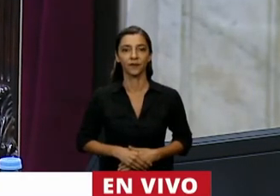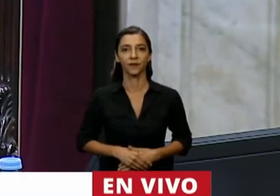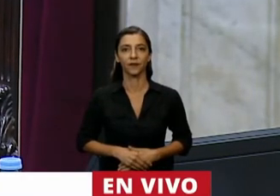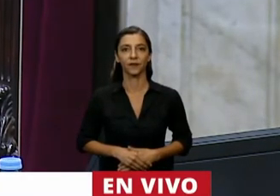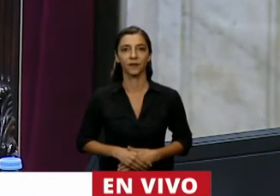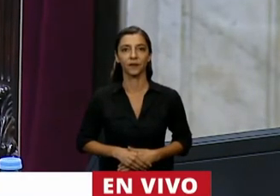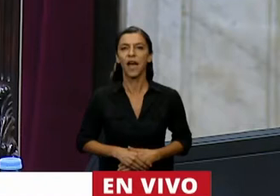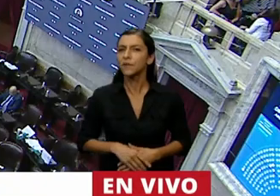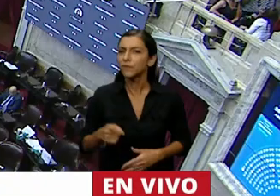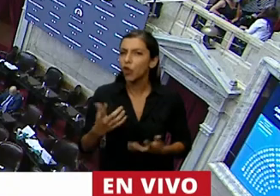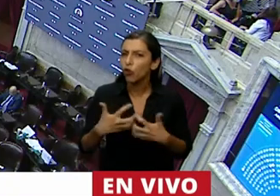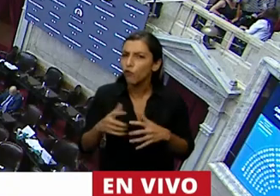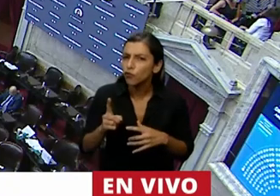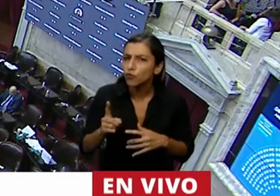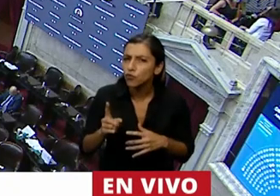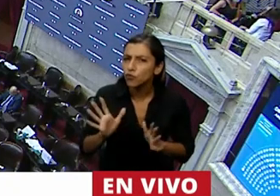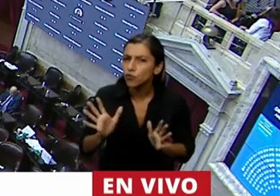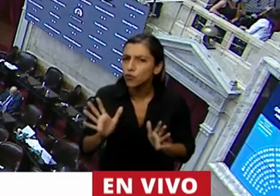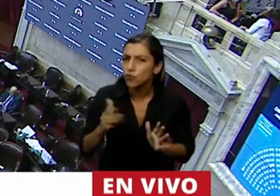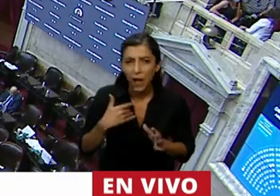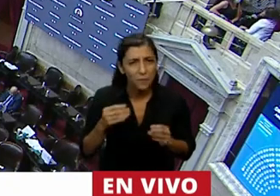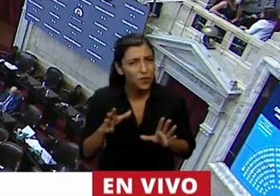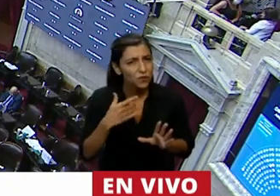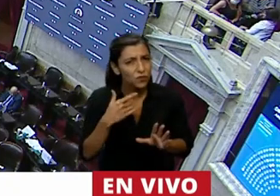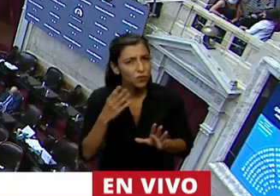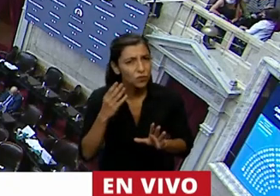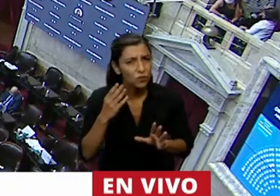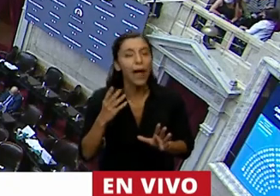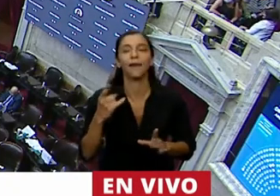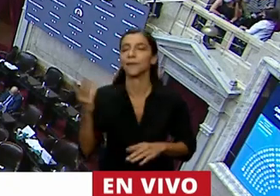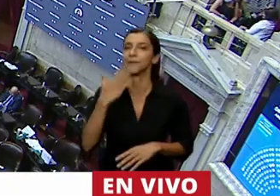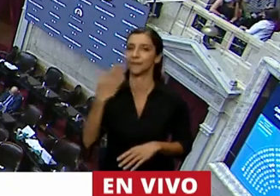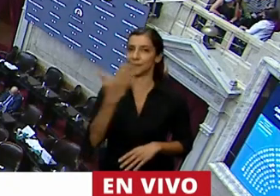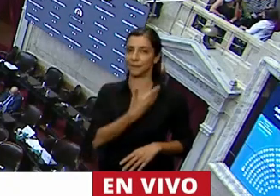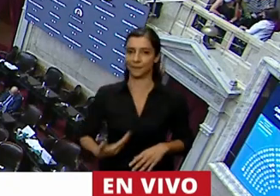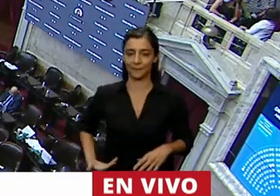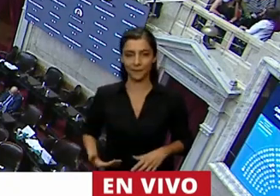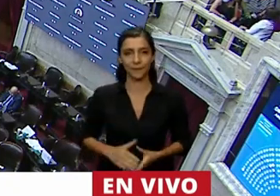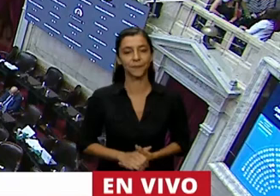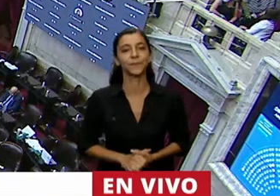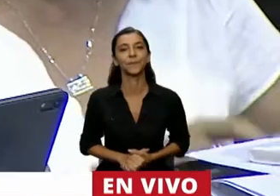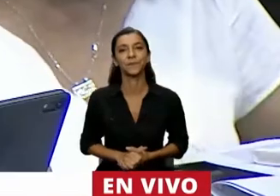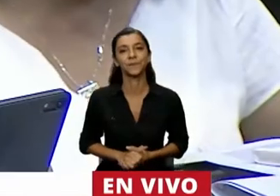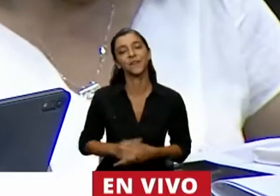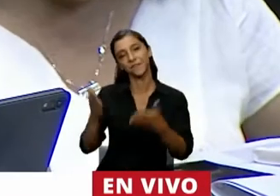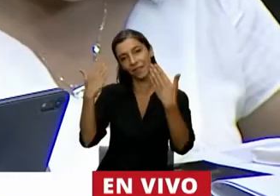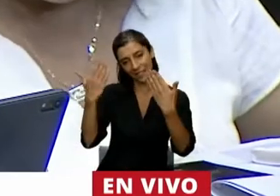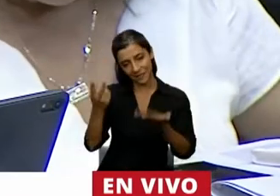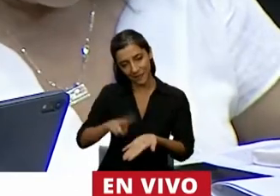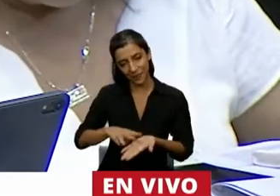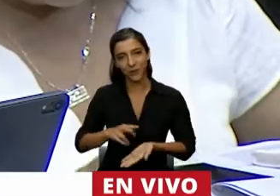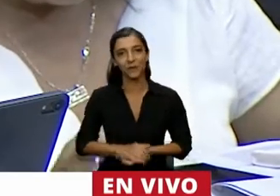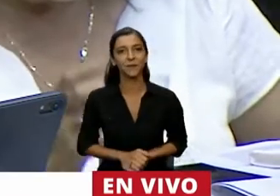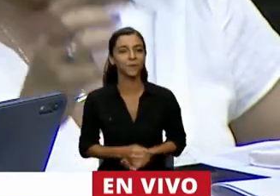No estaría funcionando. ¿Empezó? Ahí está. Gracias, señor presidente, y felicitaciones otra vez.